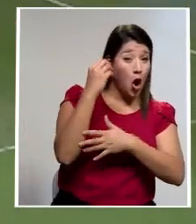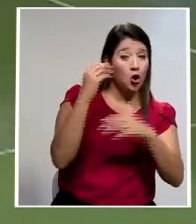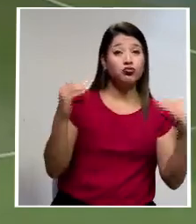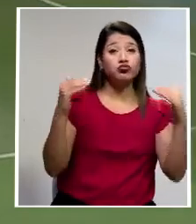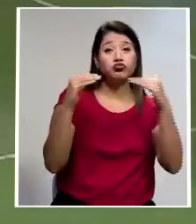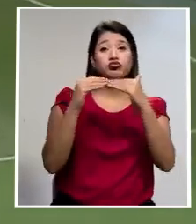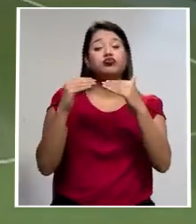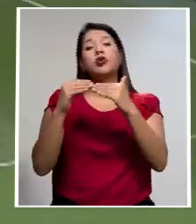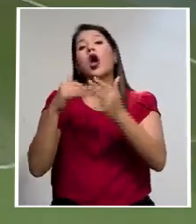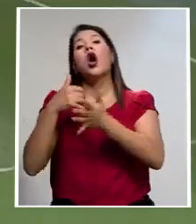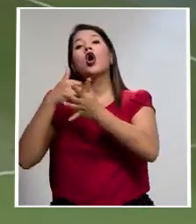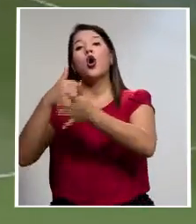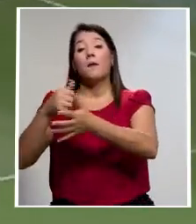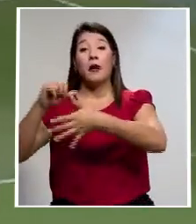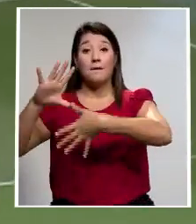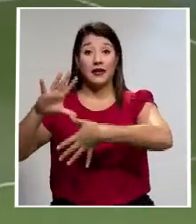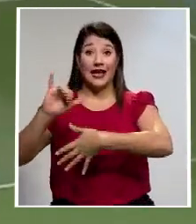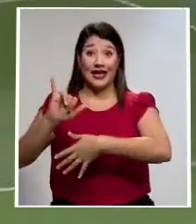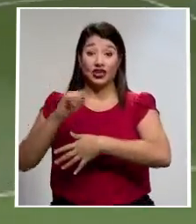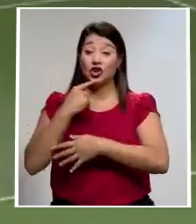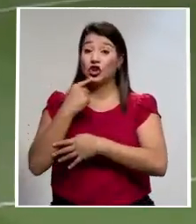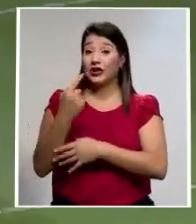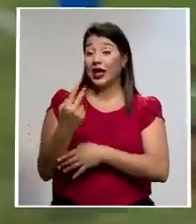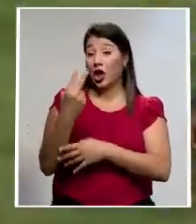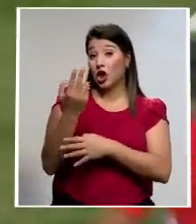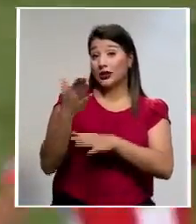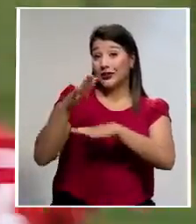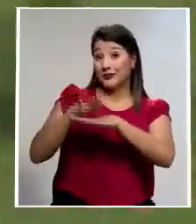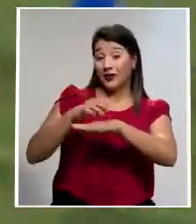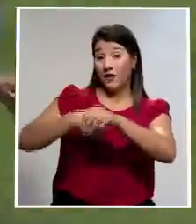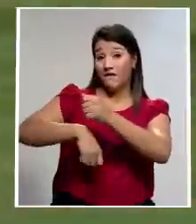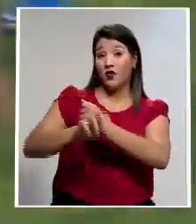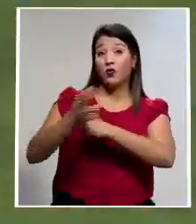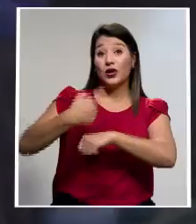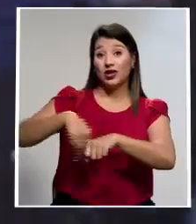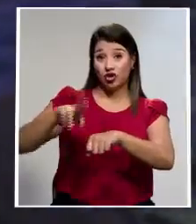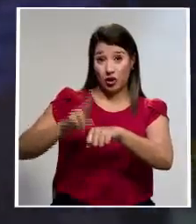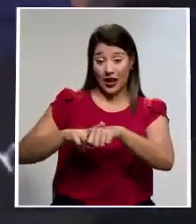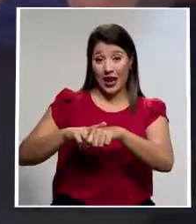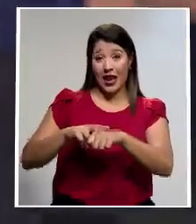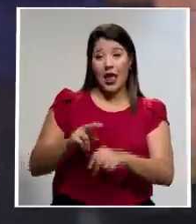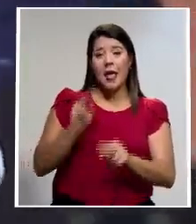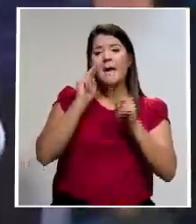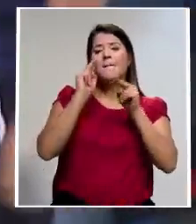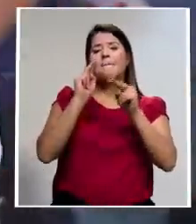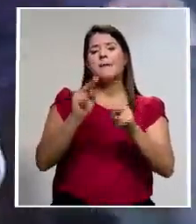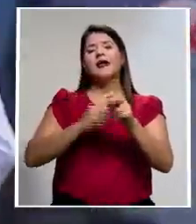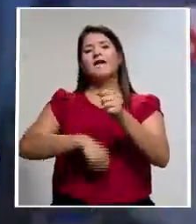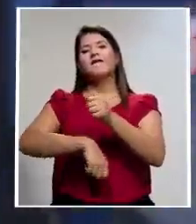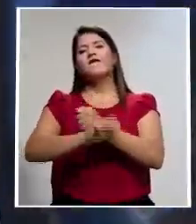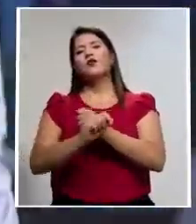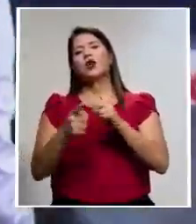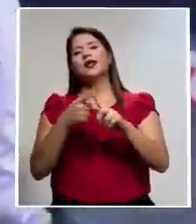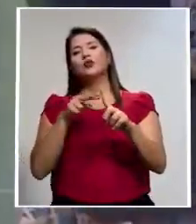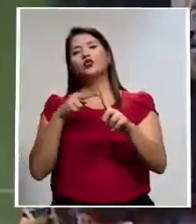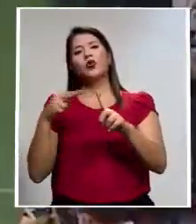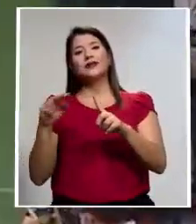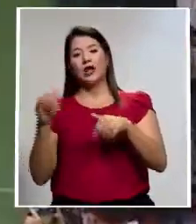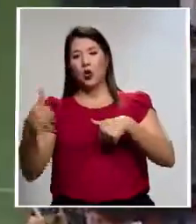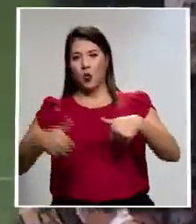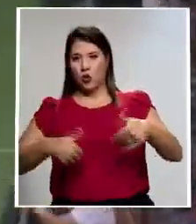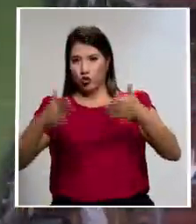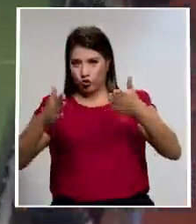Copa América, al menos así piensan dos expertos del fútbol nacional, quienes ven el fútbol con perspectiva de técnicos y comentaristas. Si bien